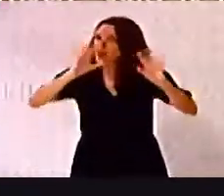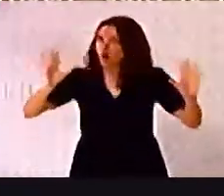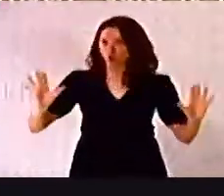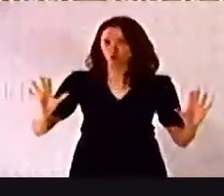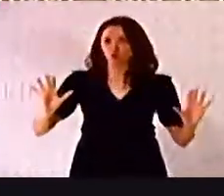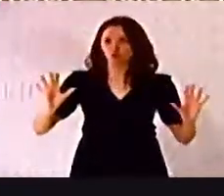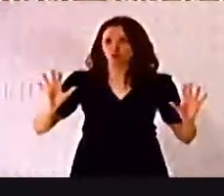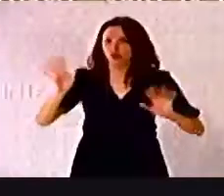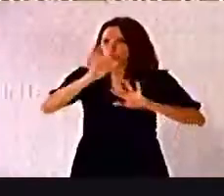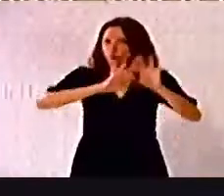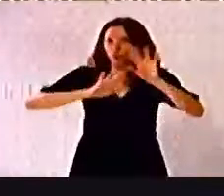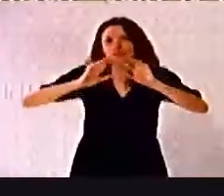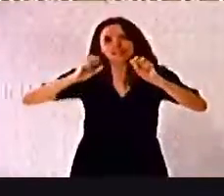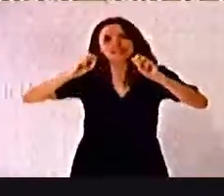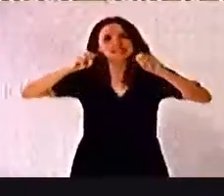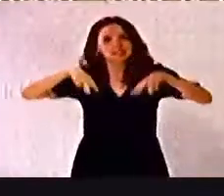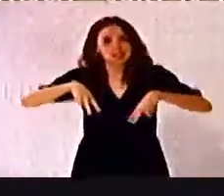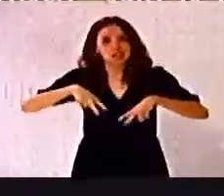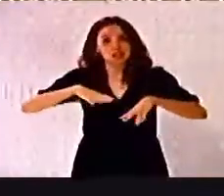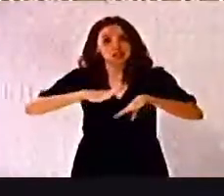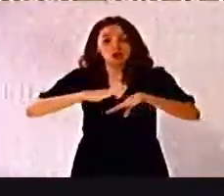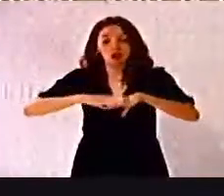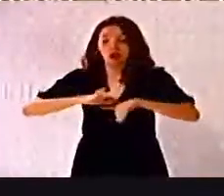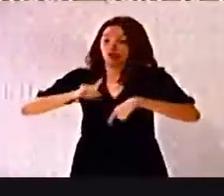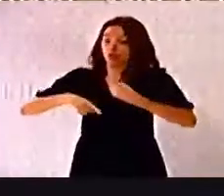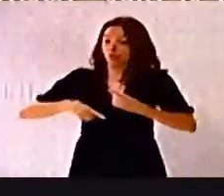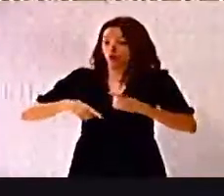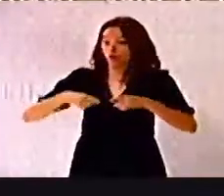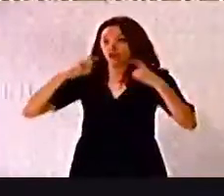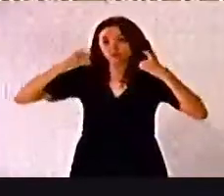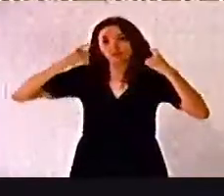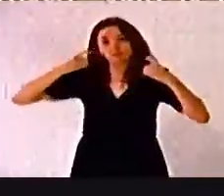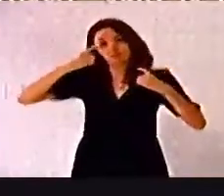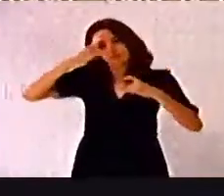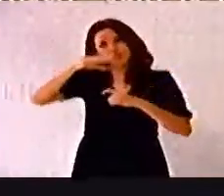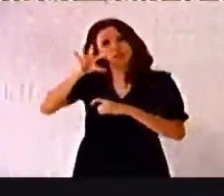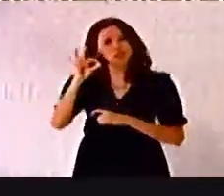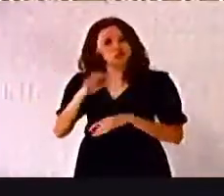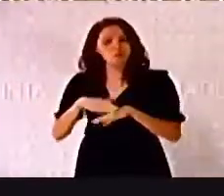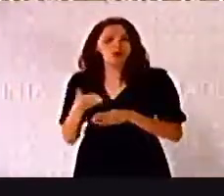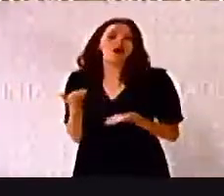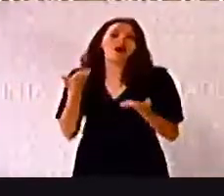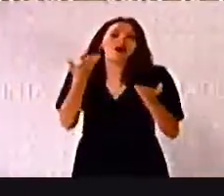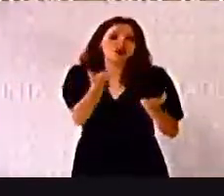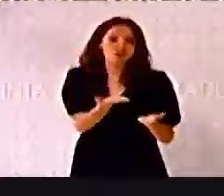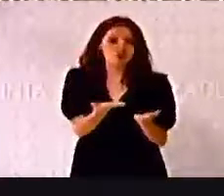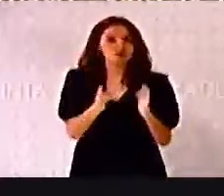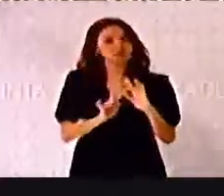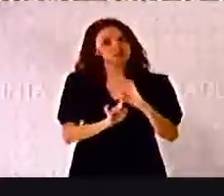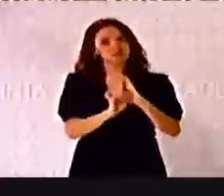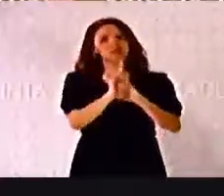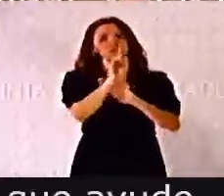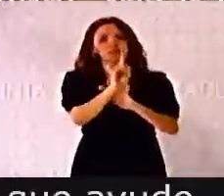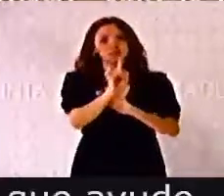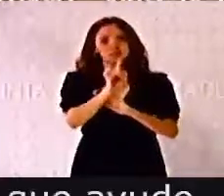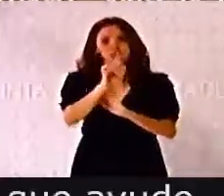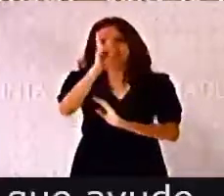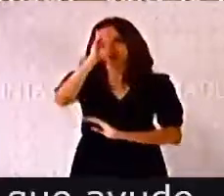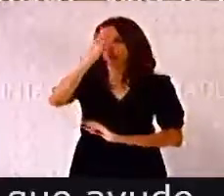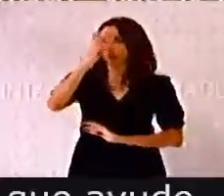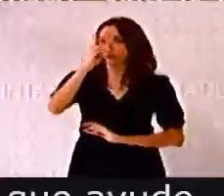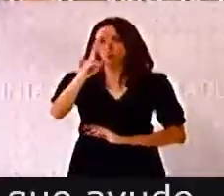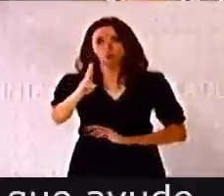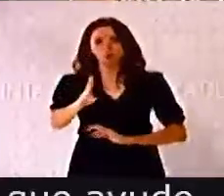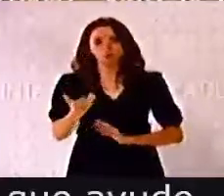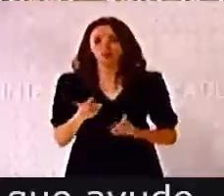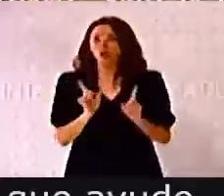para emitir un juicio que ayude. Y no cada día que podamos decir cosas diferentes, ¿no? Las